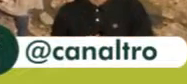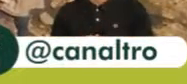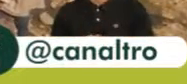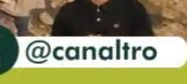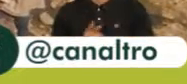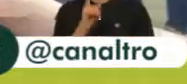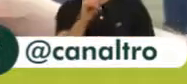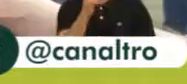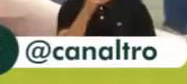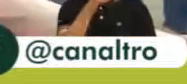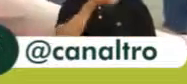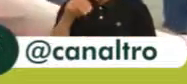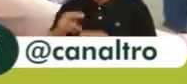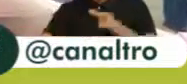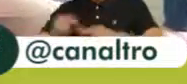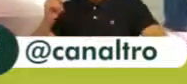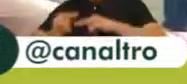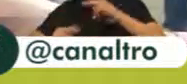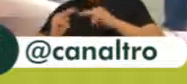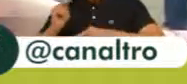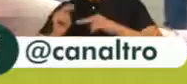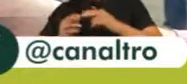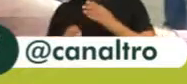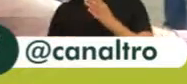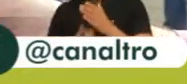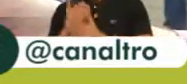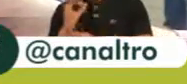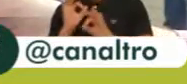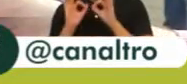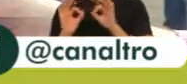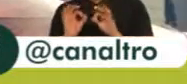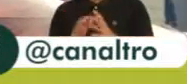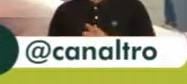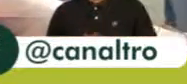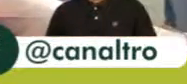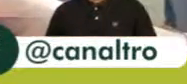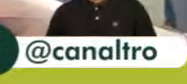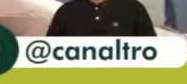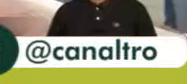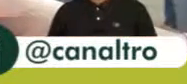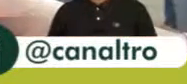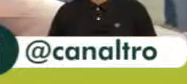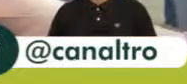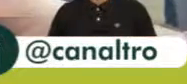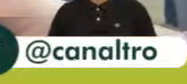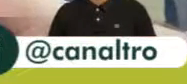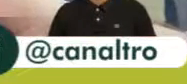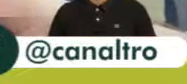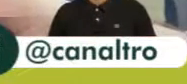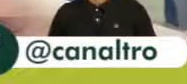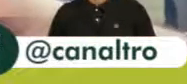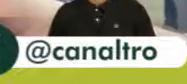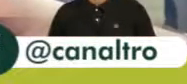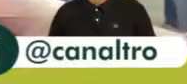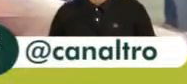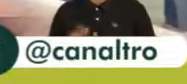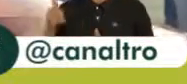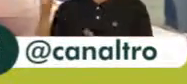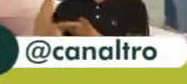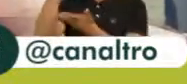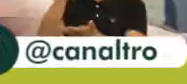un kilómetro de recorrido y eso aguantó la red ahora es del año pasado con una inversión